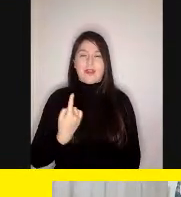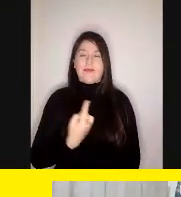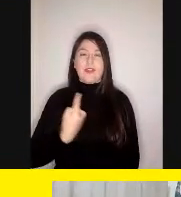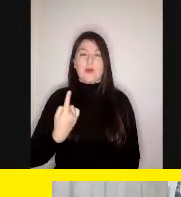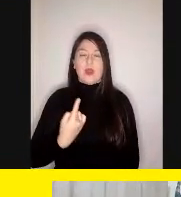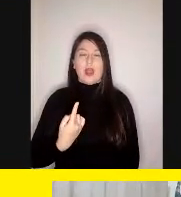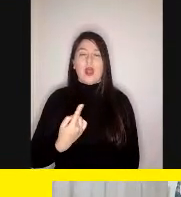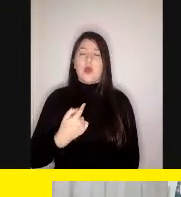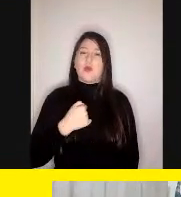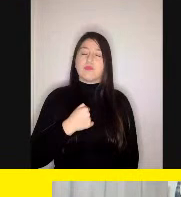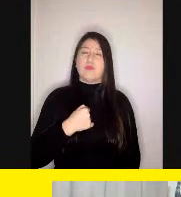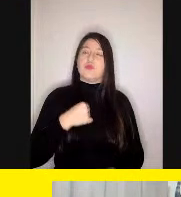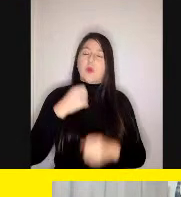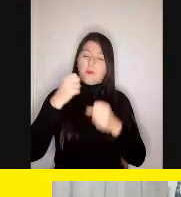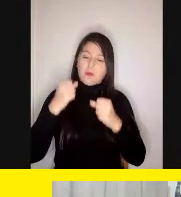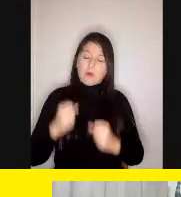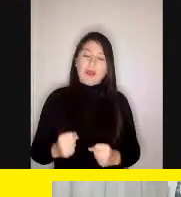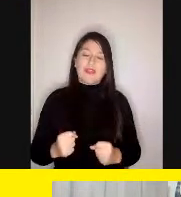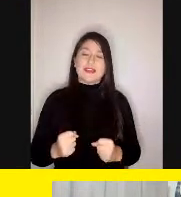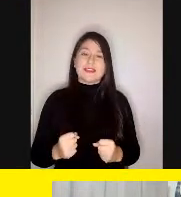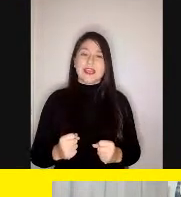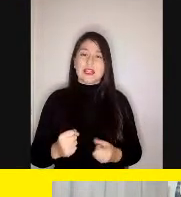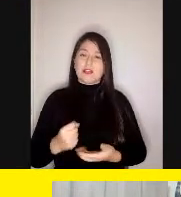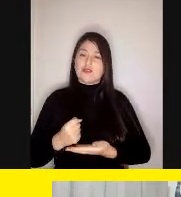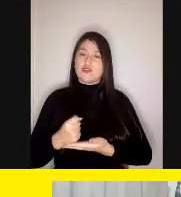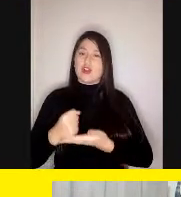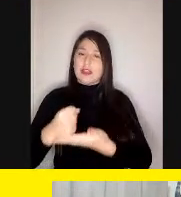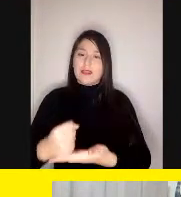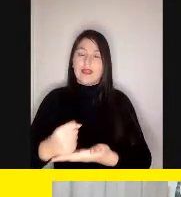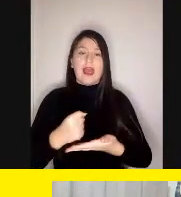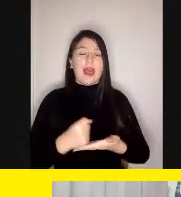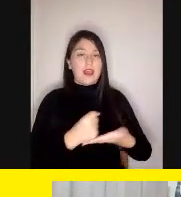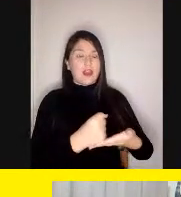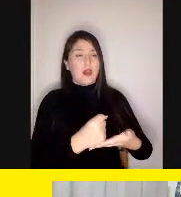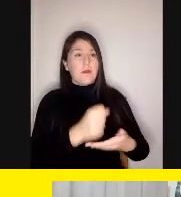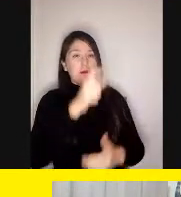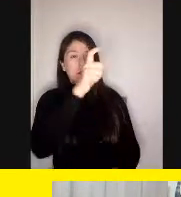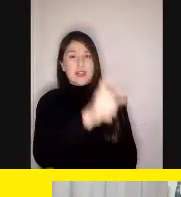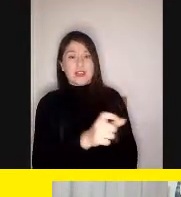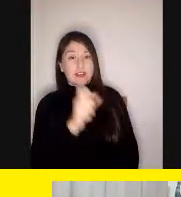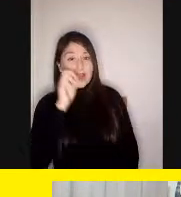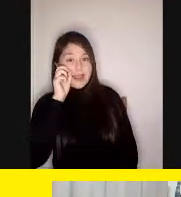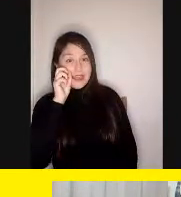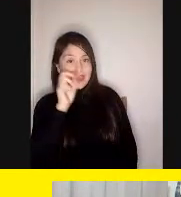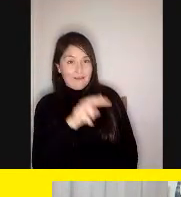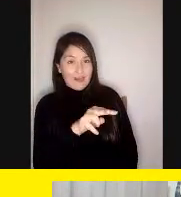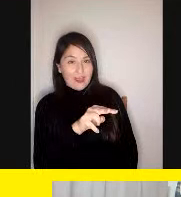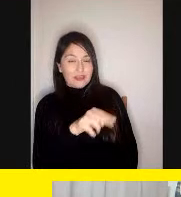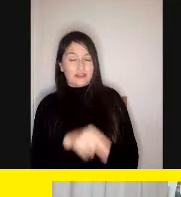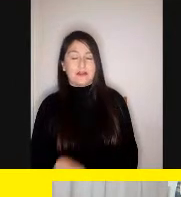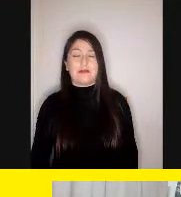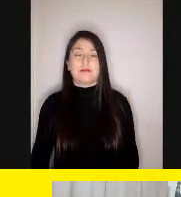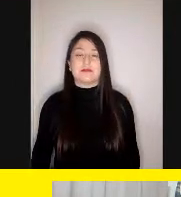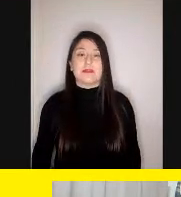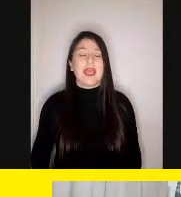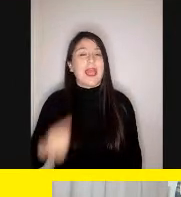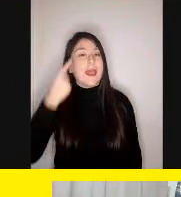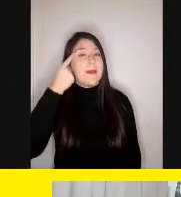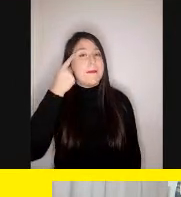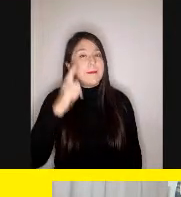ser solidario con alguien al que está viendo, pero